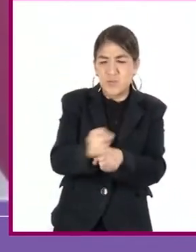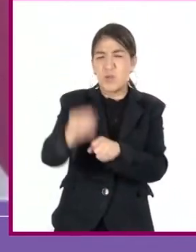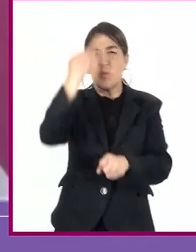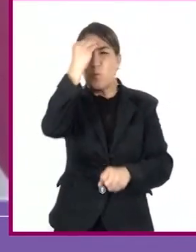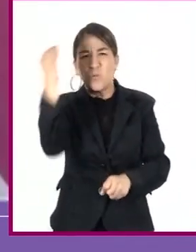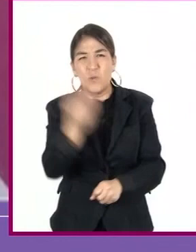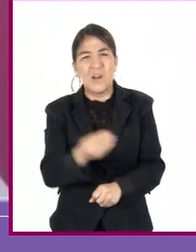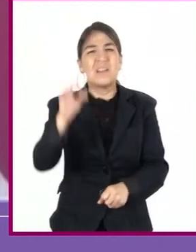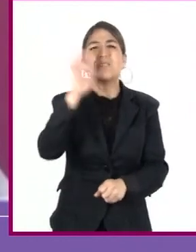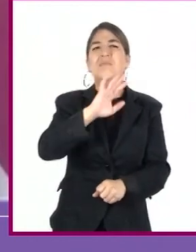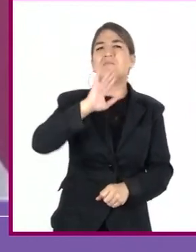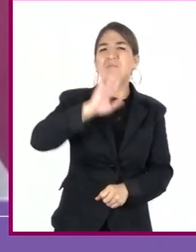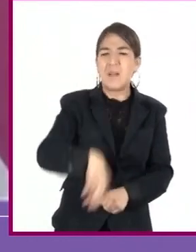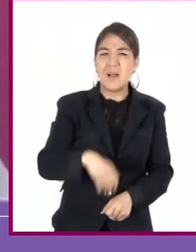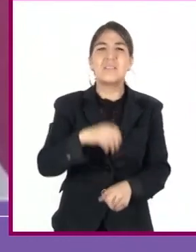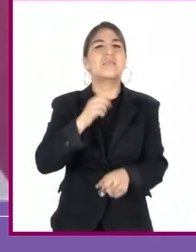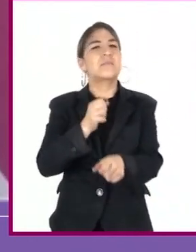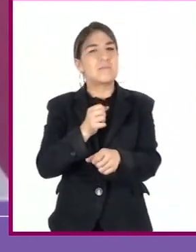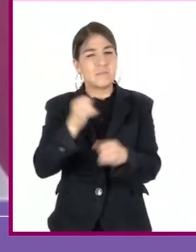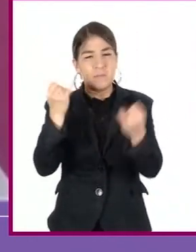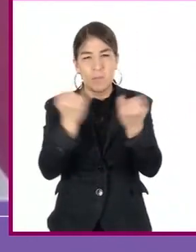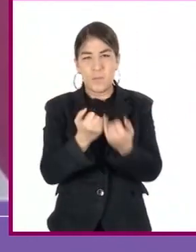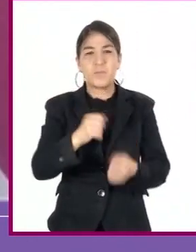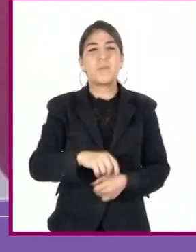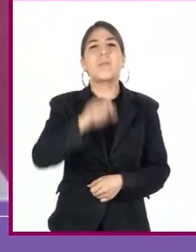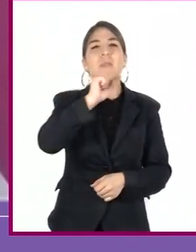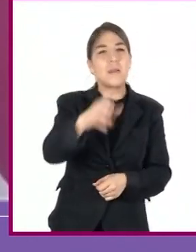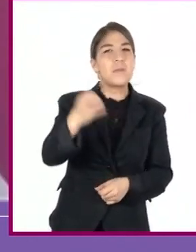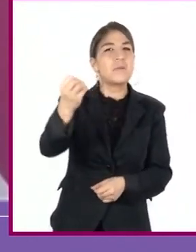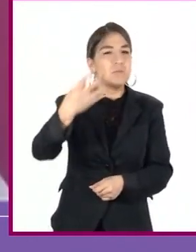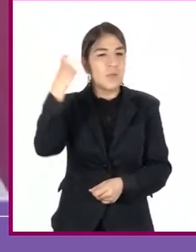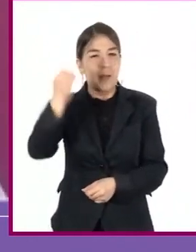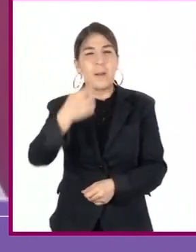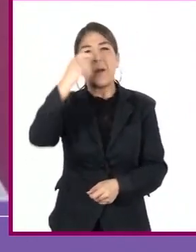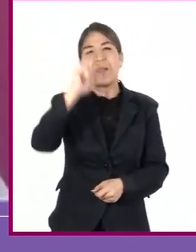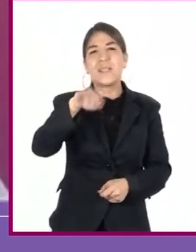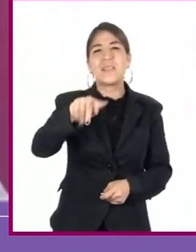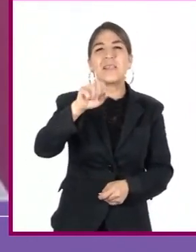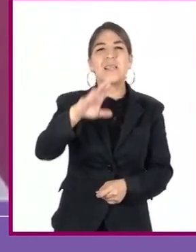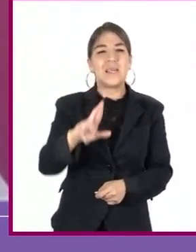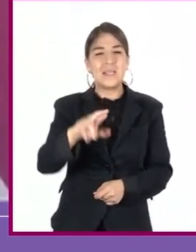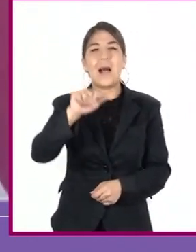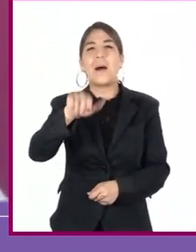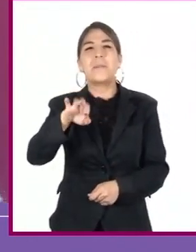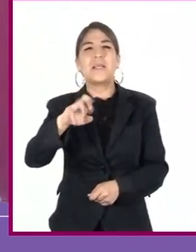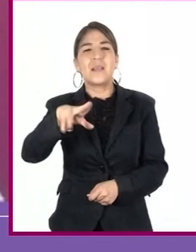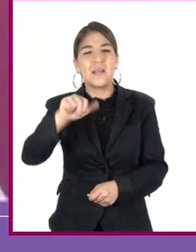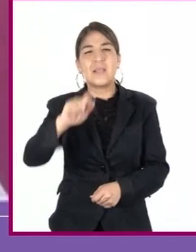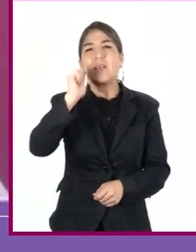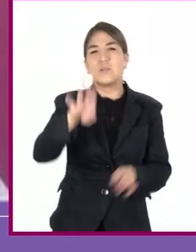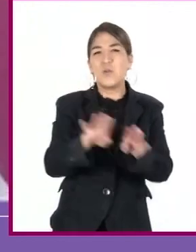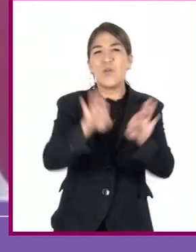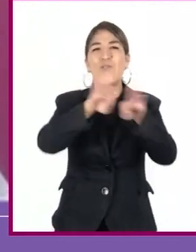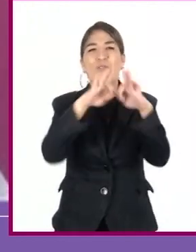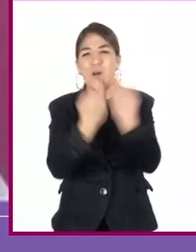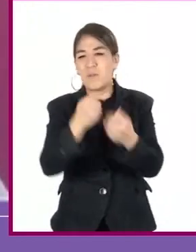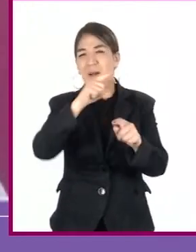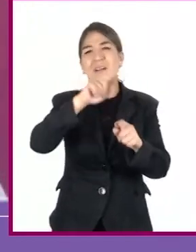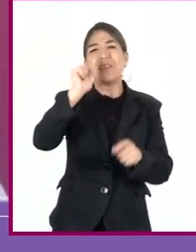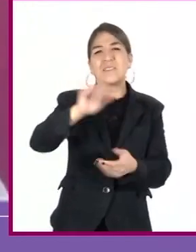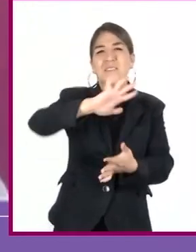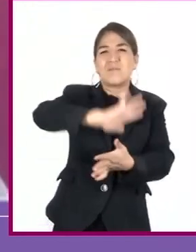o degradantes, Convención Interamericana para la eliminación de todas las formas de